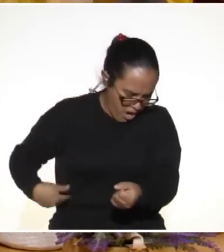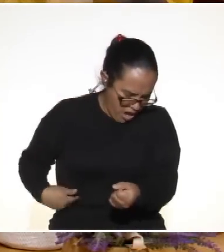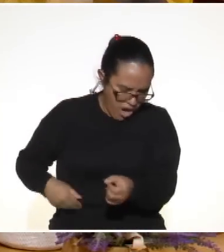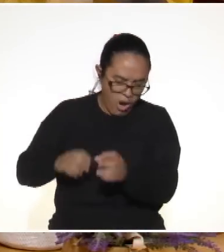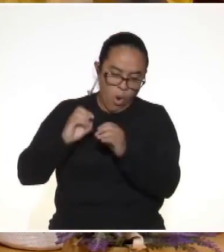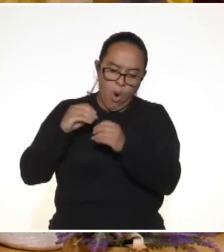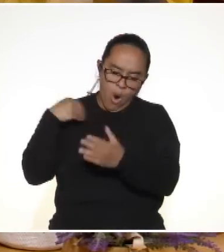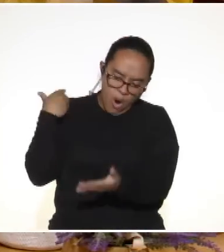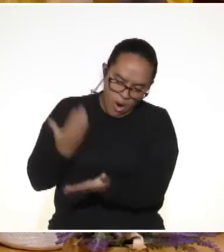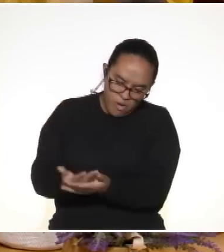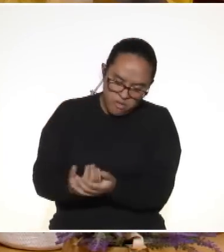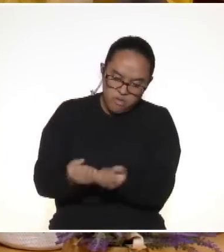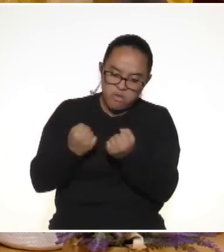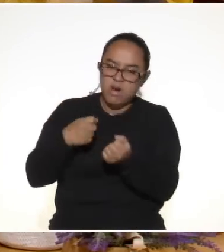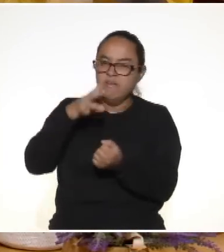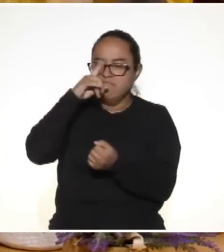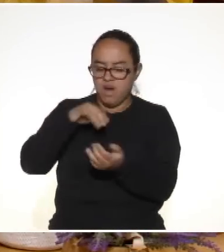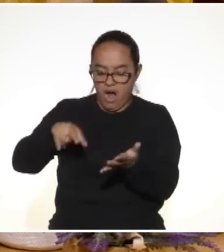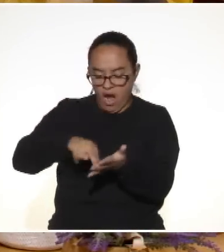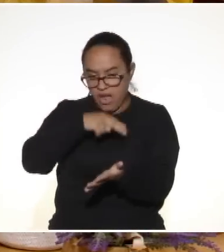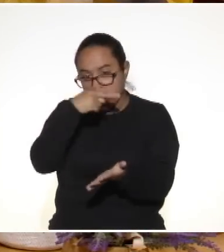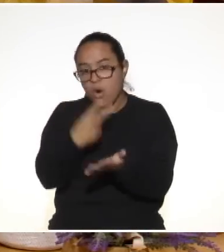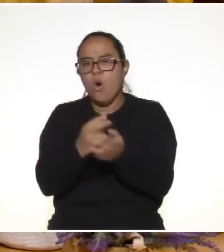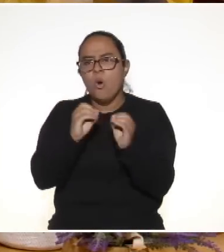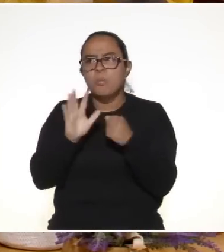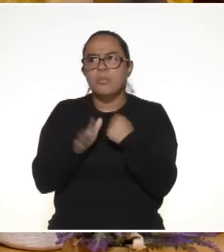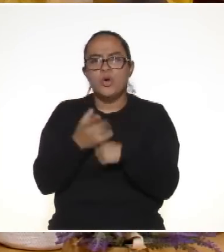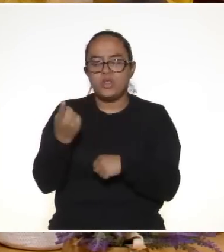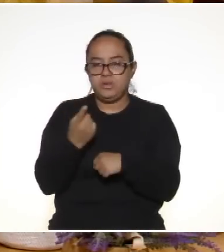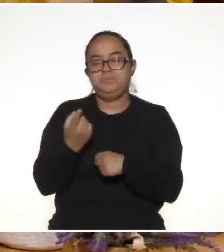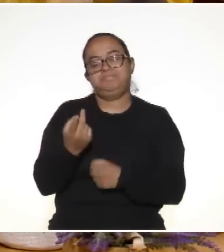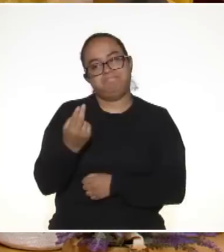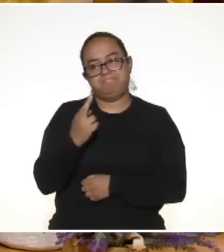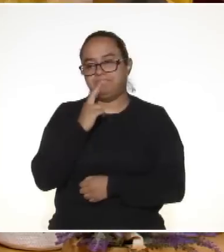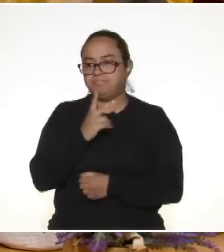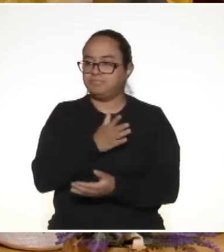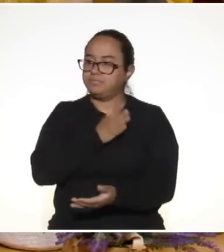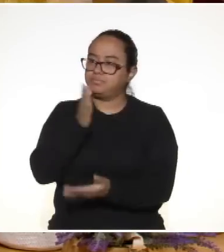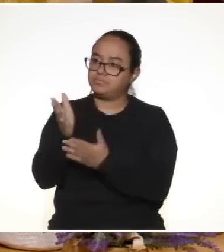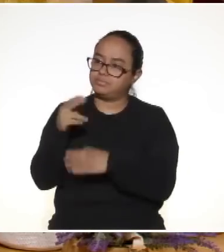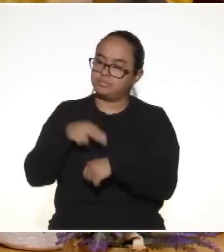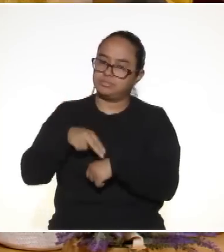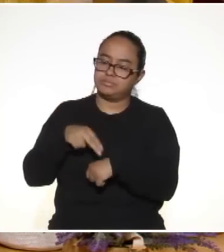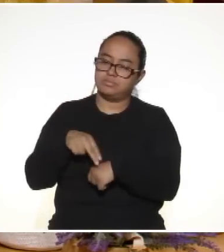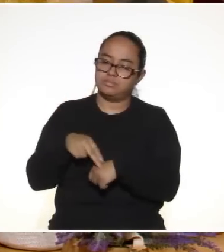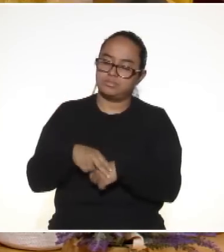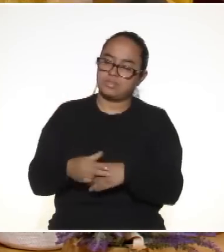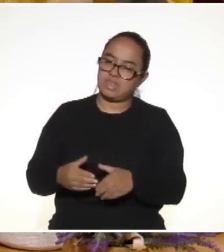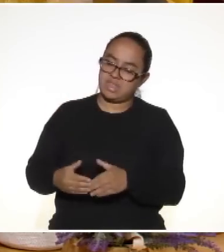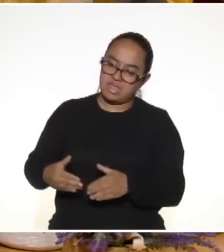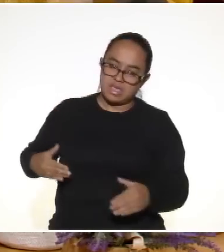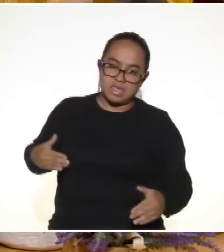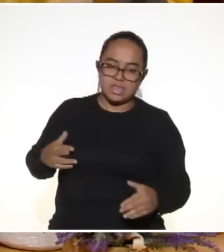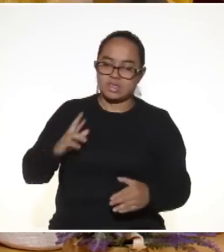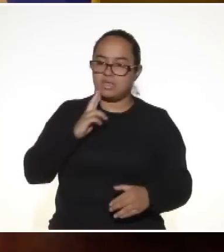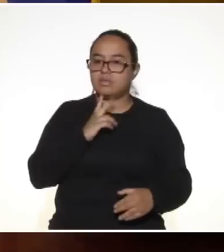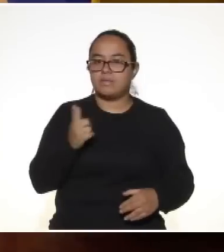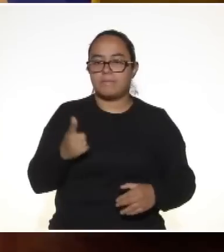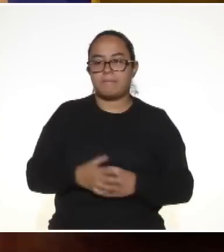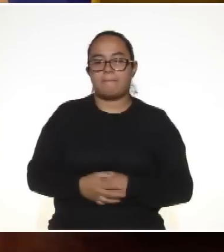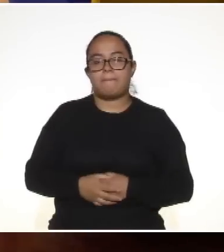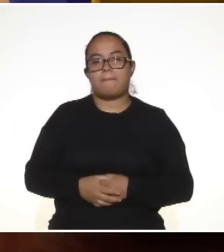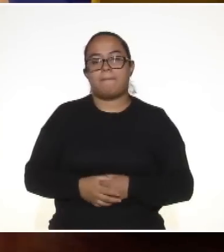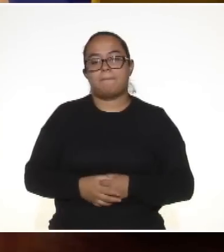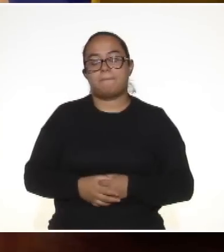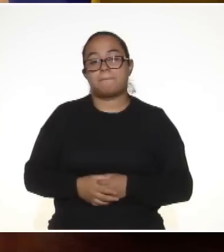la caída fue por resbalón, etcétera, vale la pena ir de forma temprana, ¿sí? O sea, mejor checar. Para prevenir